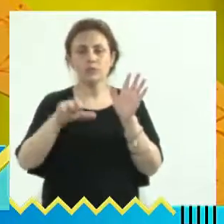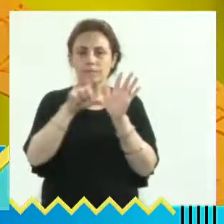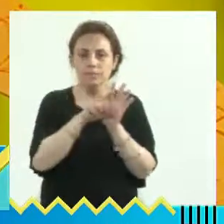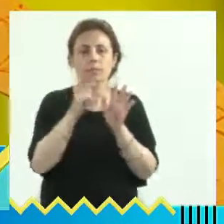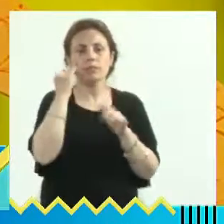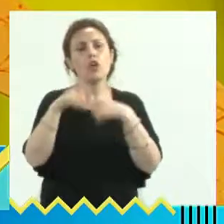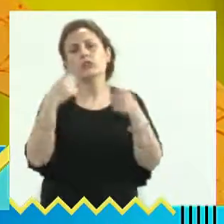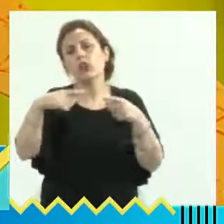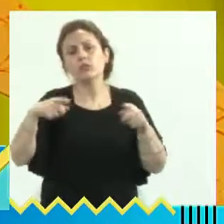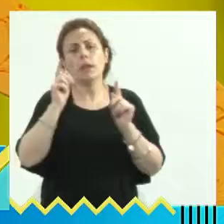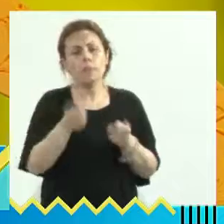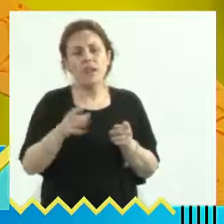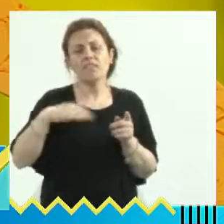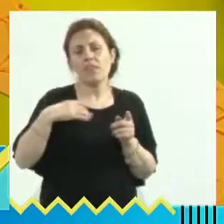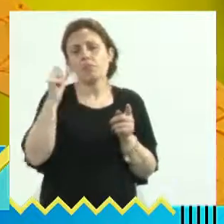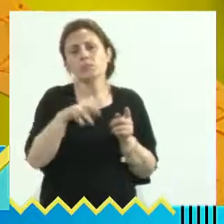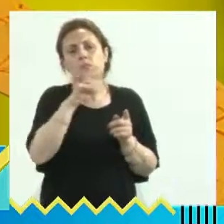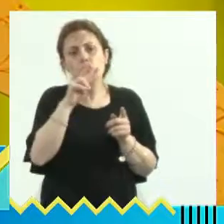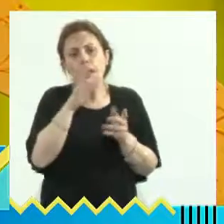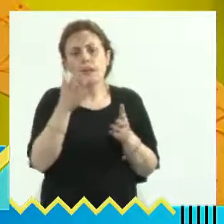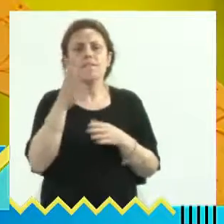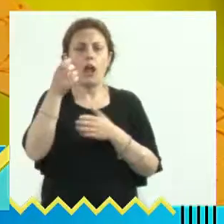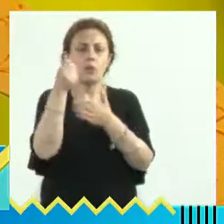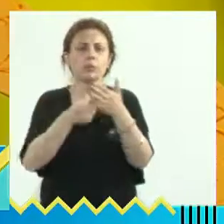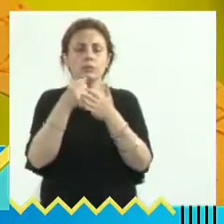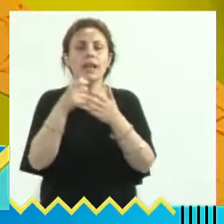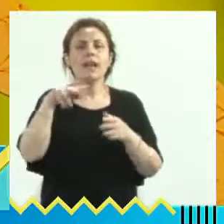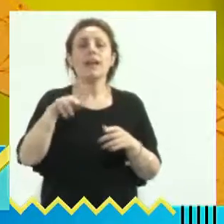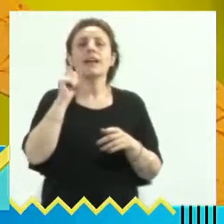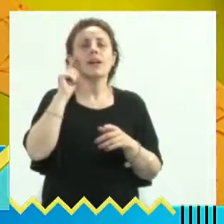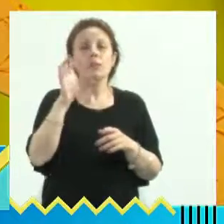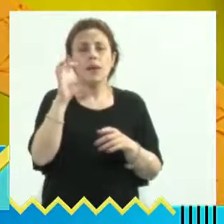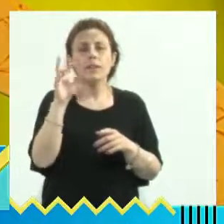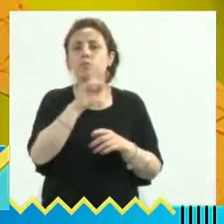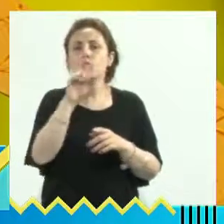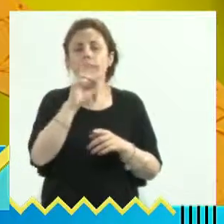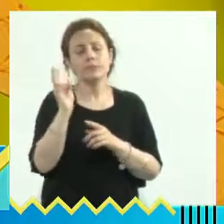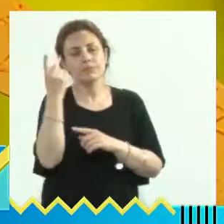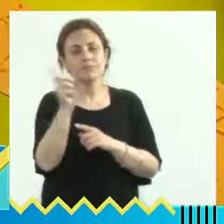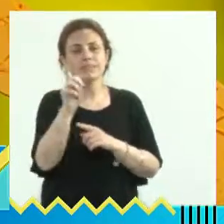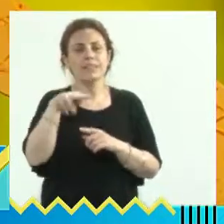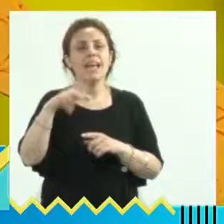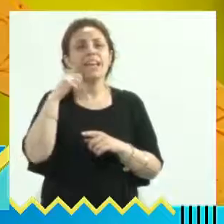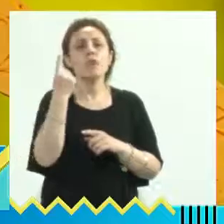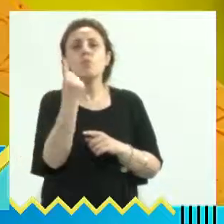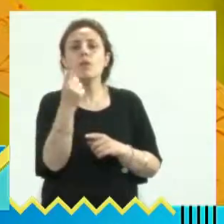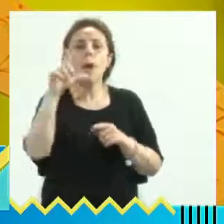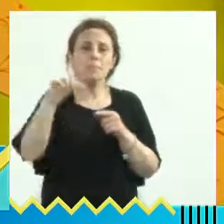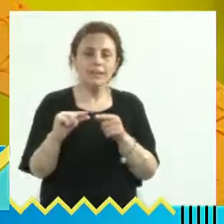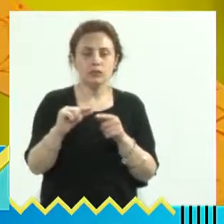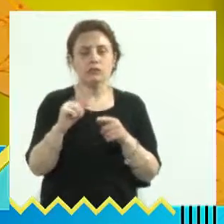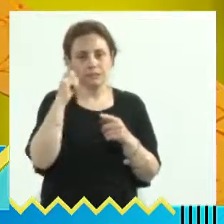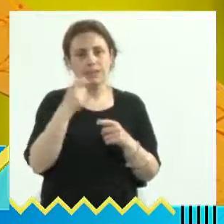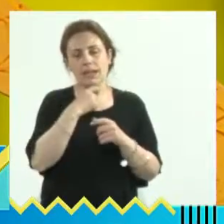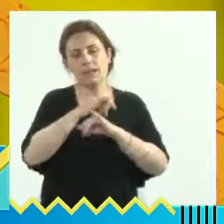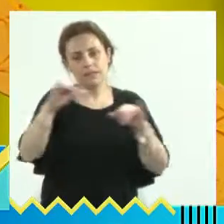mujeres, que empezaron saliendo a las calles por el Ni Una Menos, digo, por un reclamo tan básico como que no nos asesinen, y se fueron